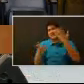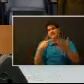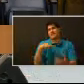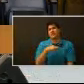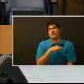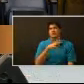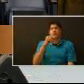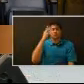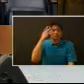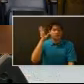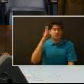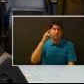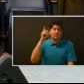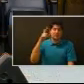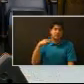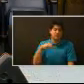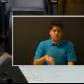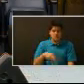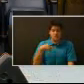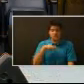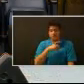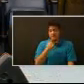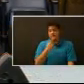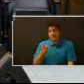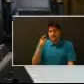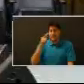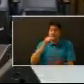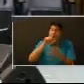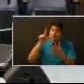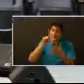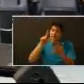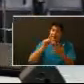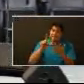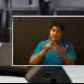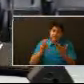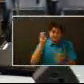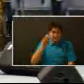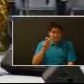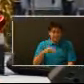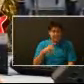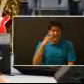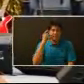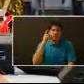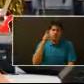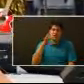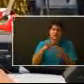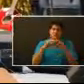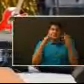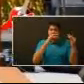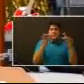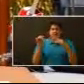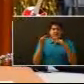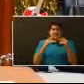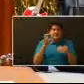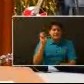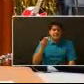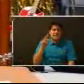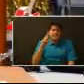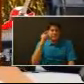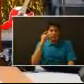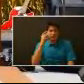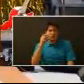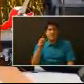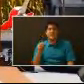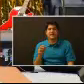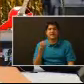el Señor hoy está diciendo, bueno, vamos a enlistar, necesitamos hombres de guerra, necesitamos hombres